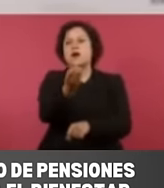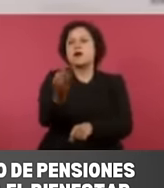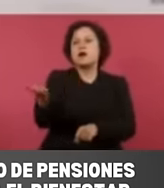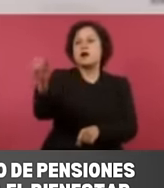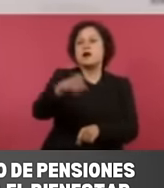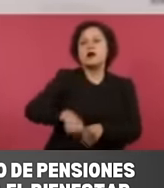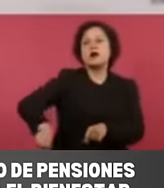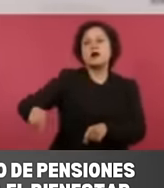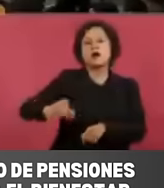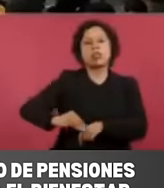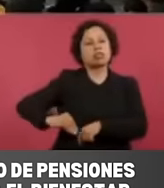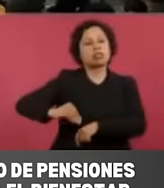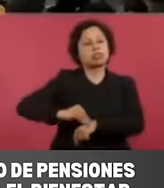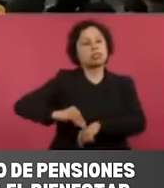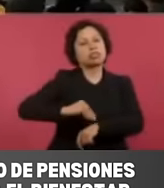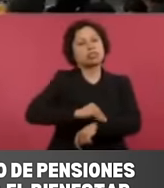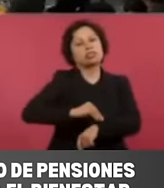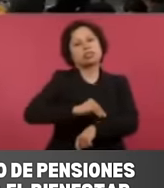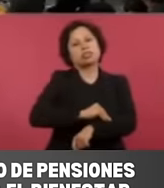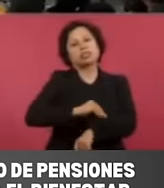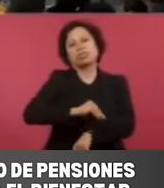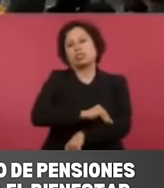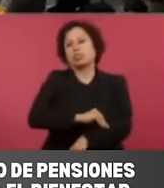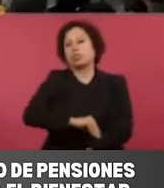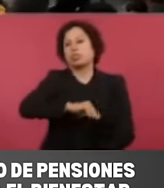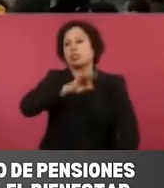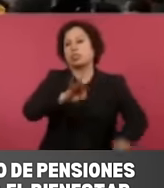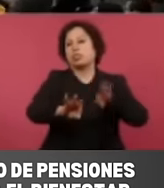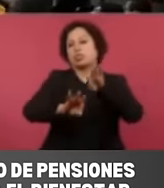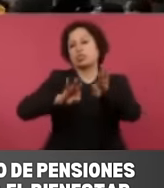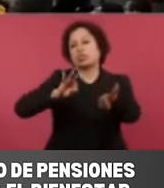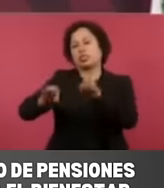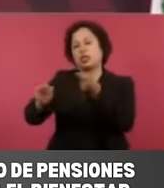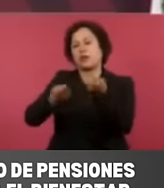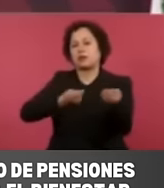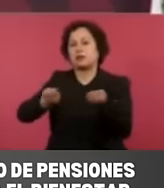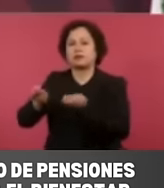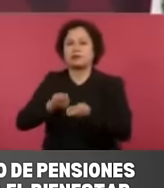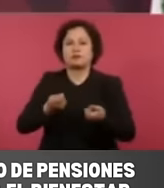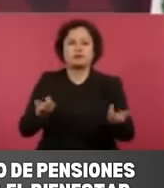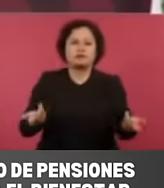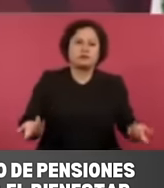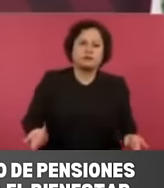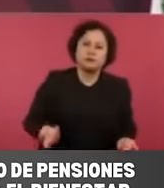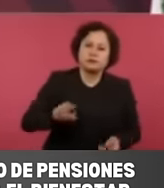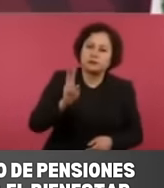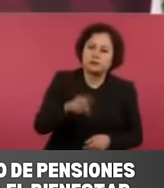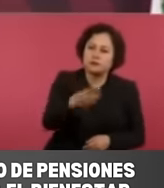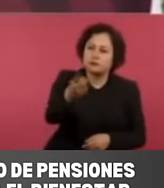porque son muy torpes, no se dan cuenta